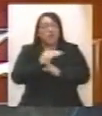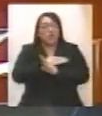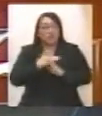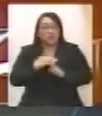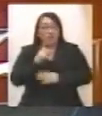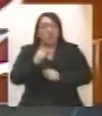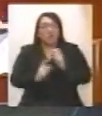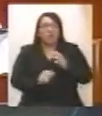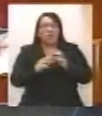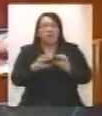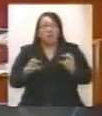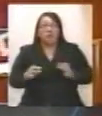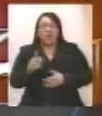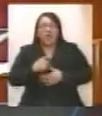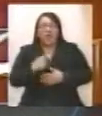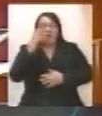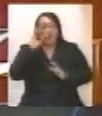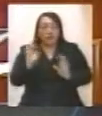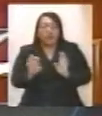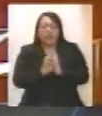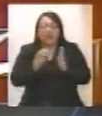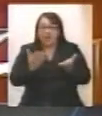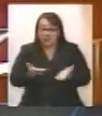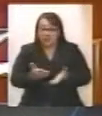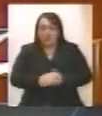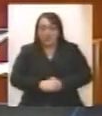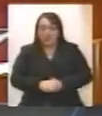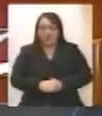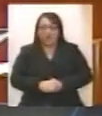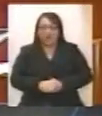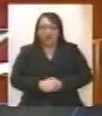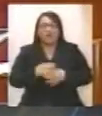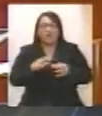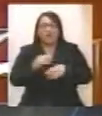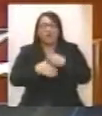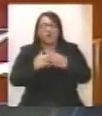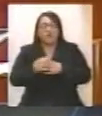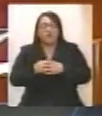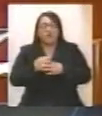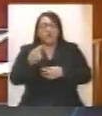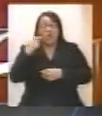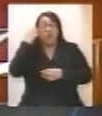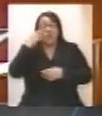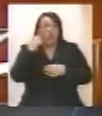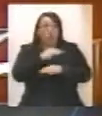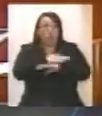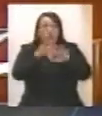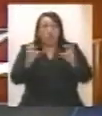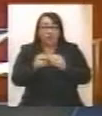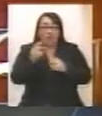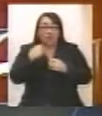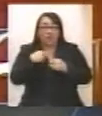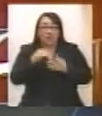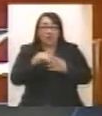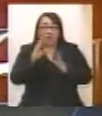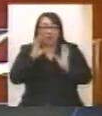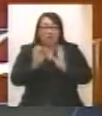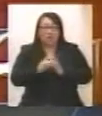1,5 millones de pobladores, que por ejemplo es la población de todo el departamento de Puno, para vestir las